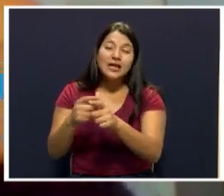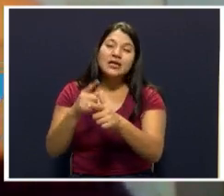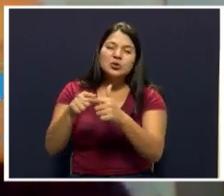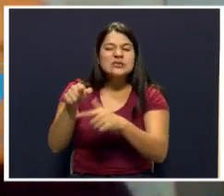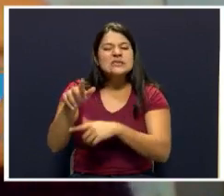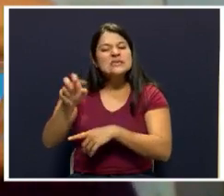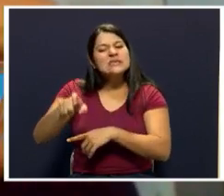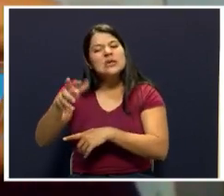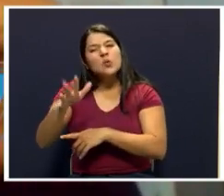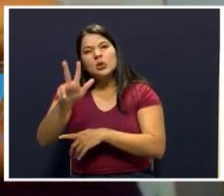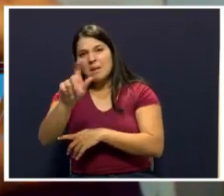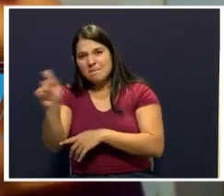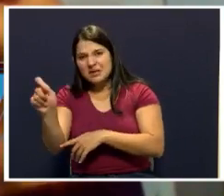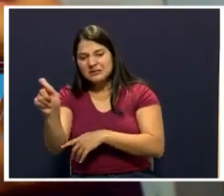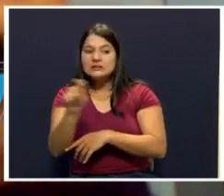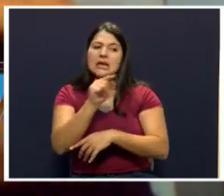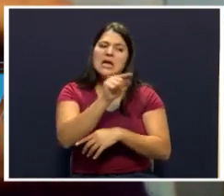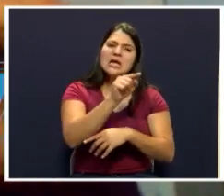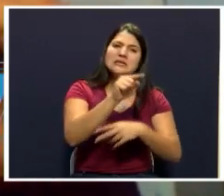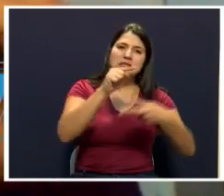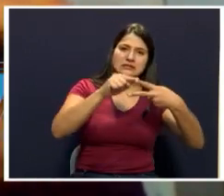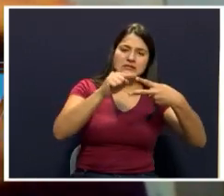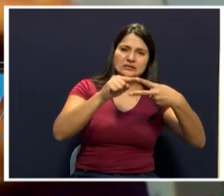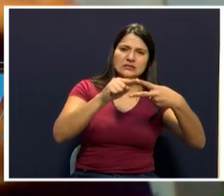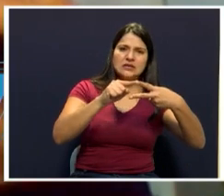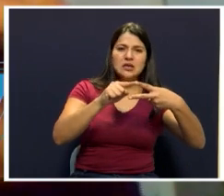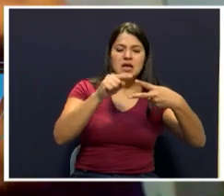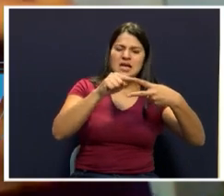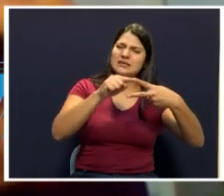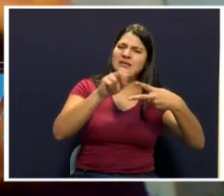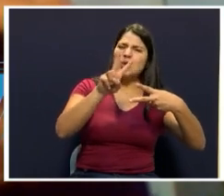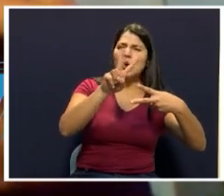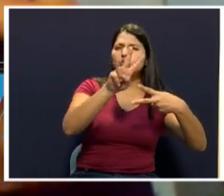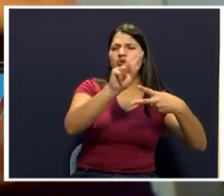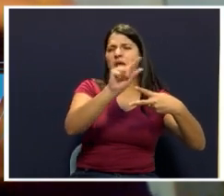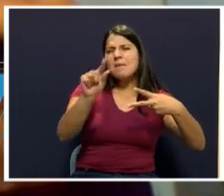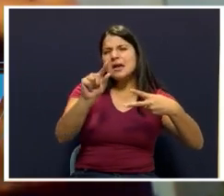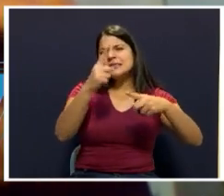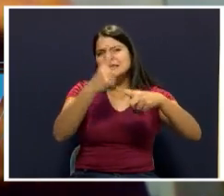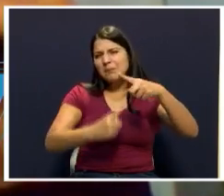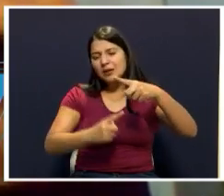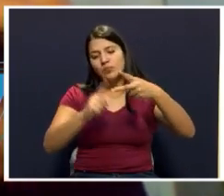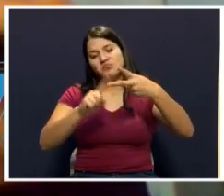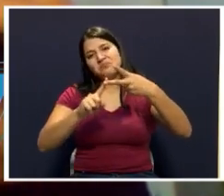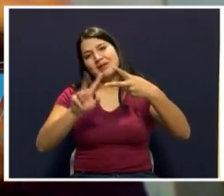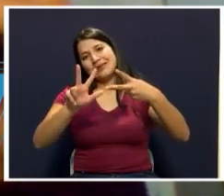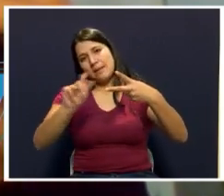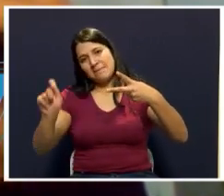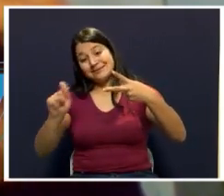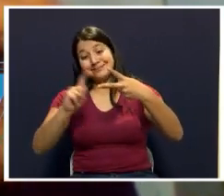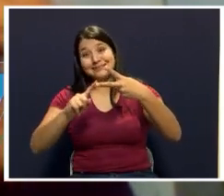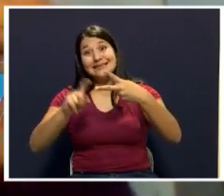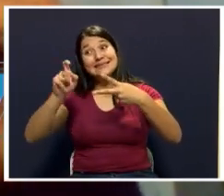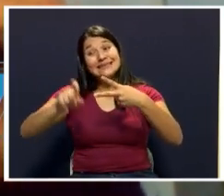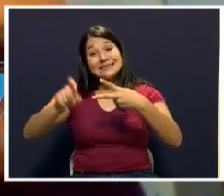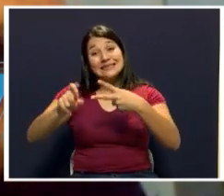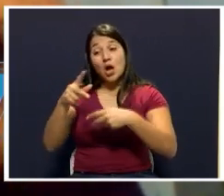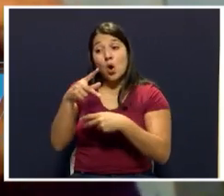y en el otro caso estamos hablando de un proceso probablemente de 3 meses porque se requiere inyectar repetidamente el virus en el caballo para